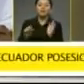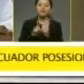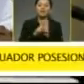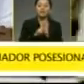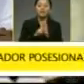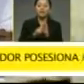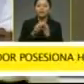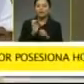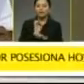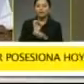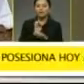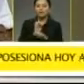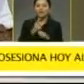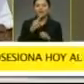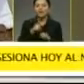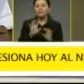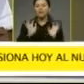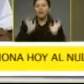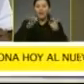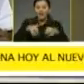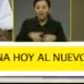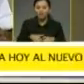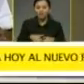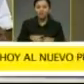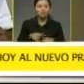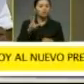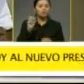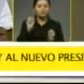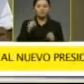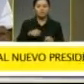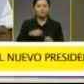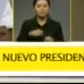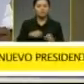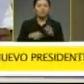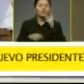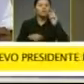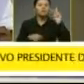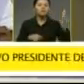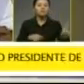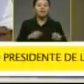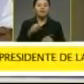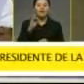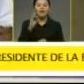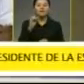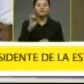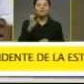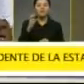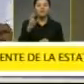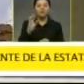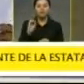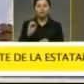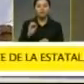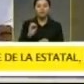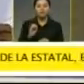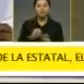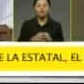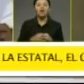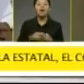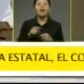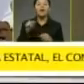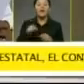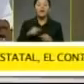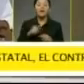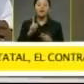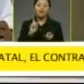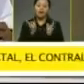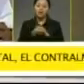Febres Cordero no habría podido demandar al periodista Rodrigo Fierro. En cambio, George Bush no se ha atrevido hasta ahora